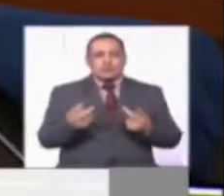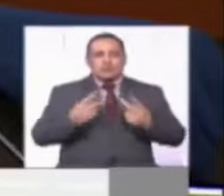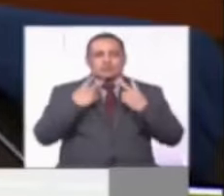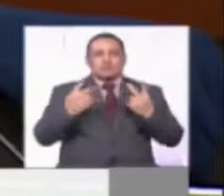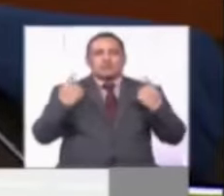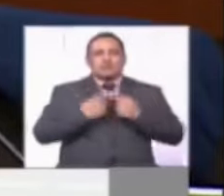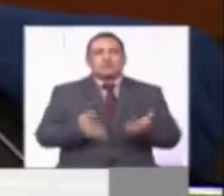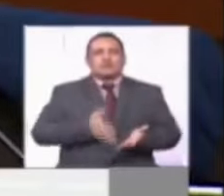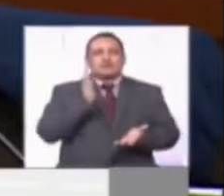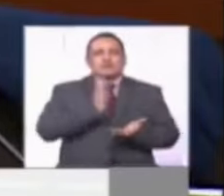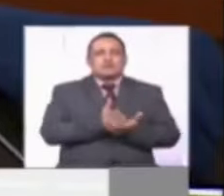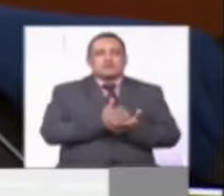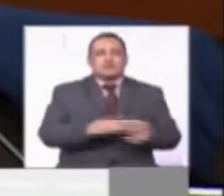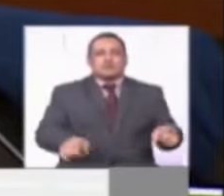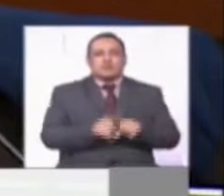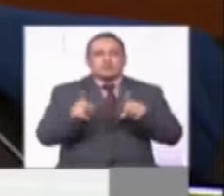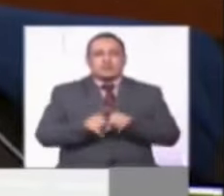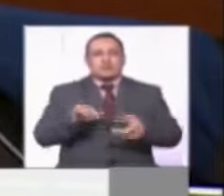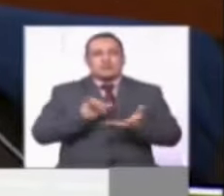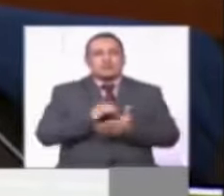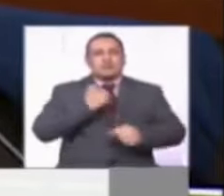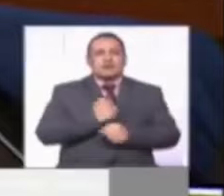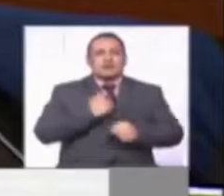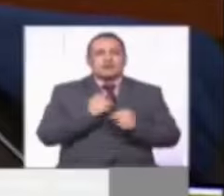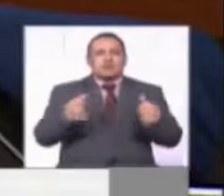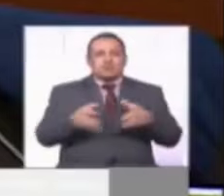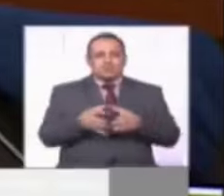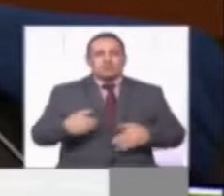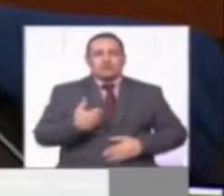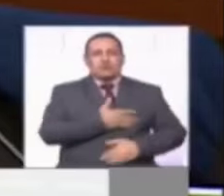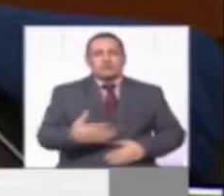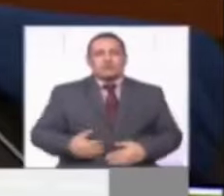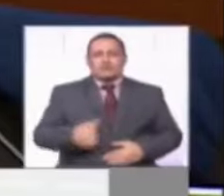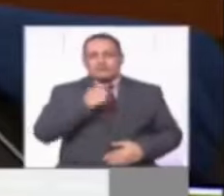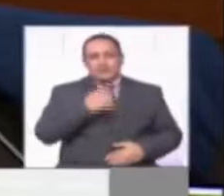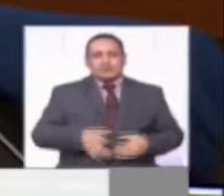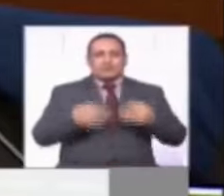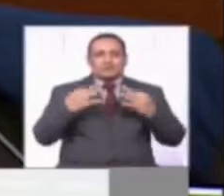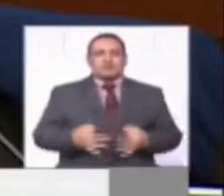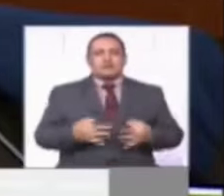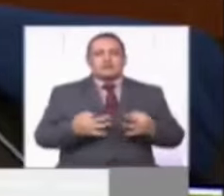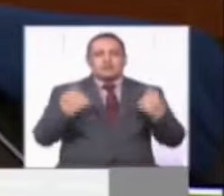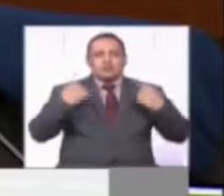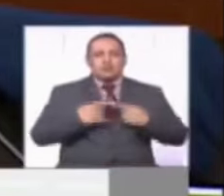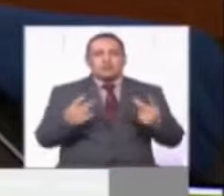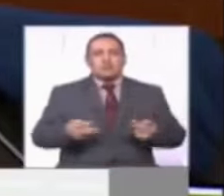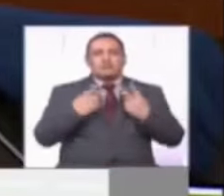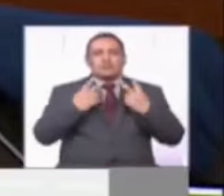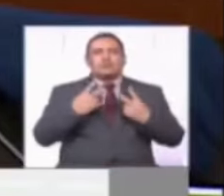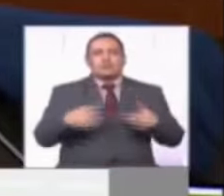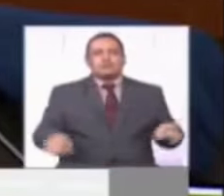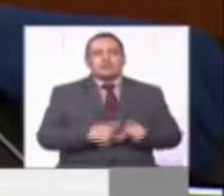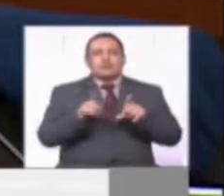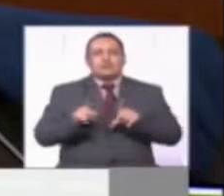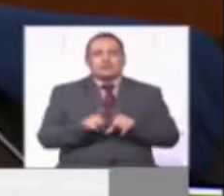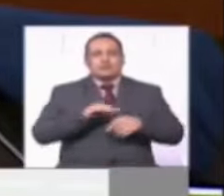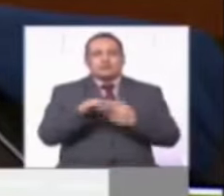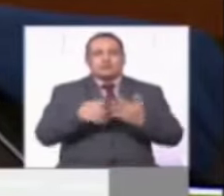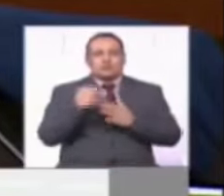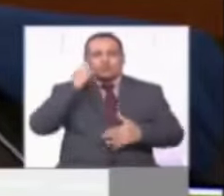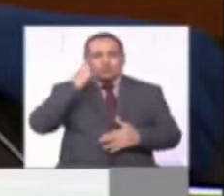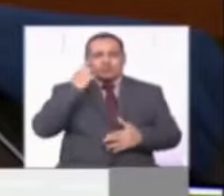establecen sanciones para los funcionarios públicos que incumplan con la ley es un claro indicador que el compromiso